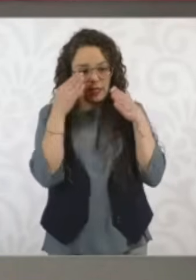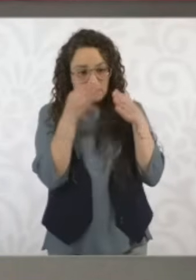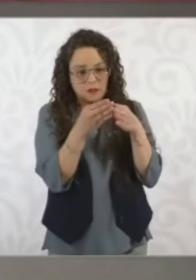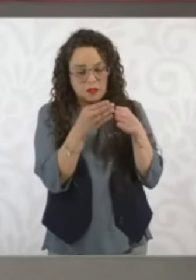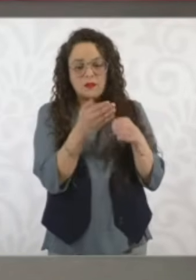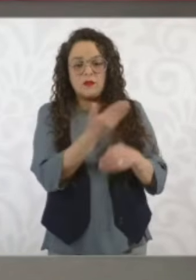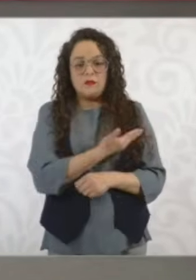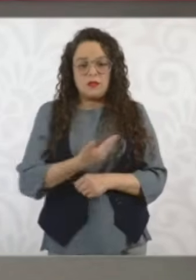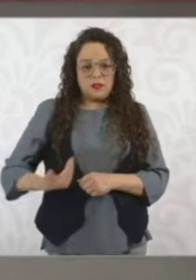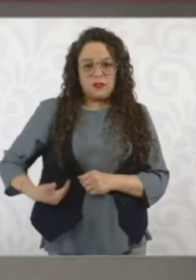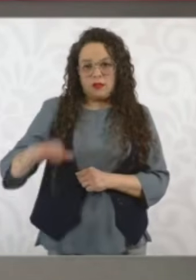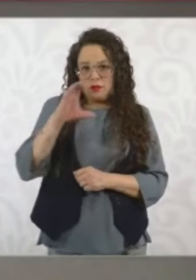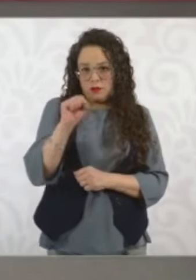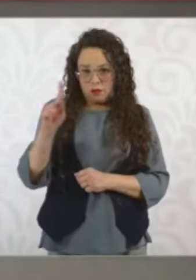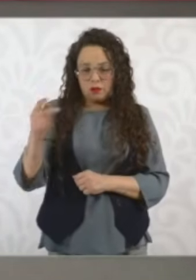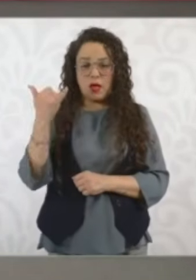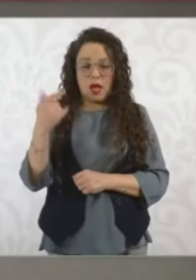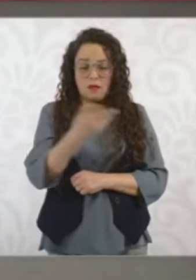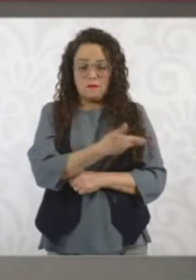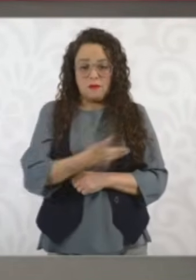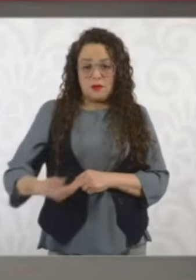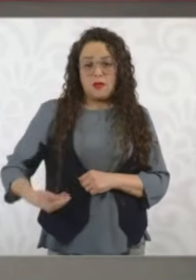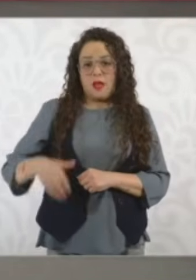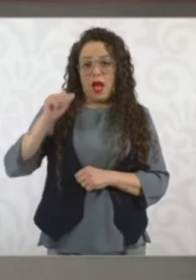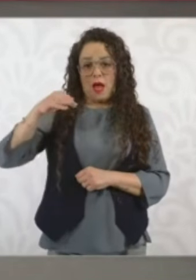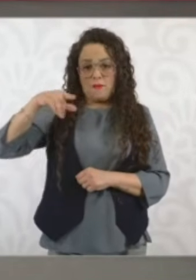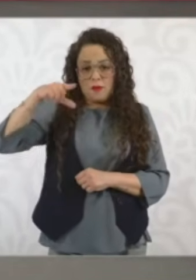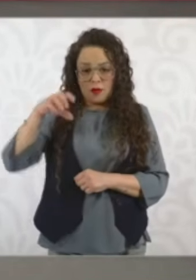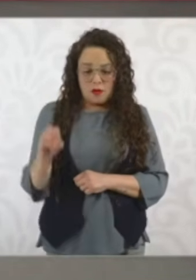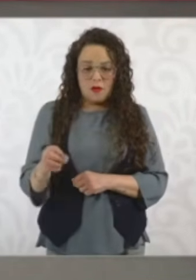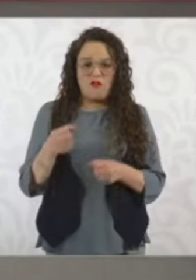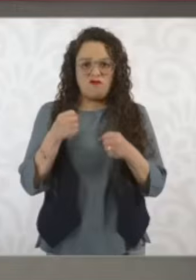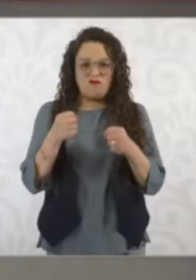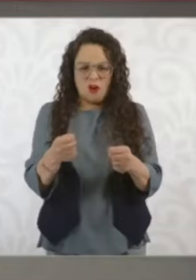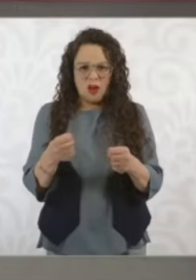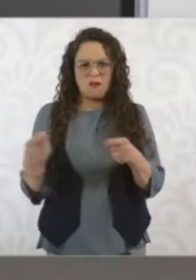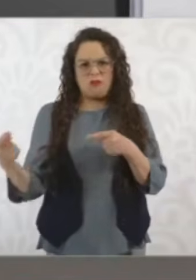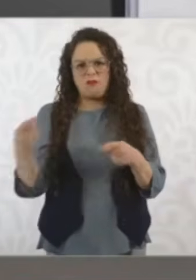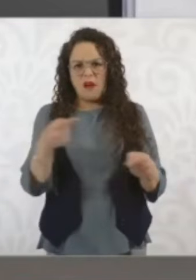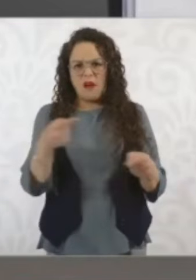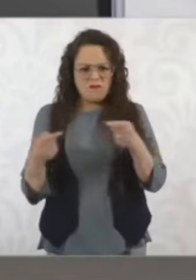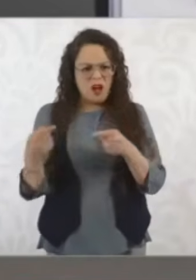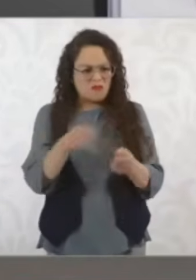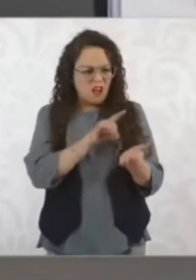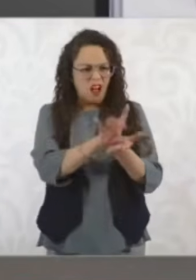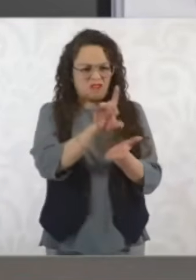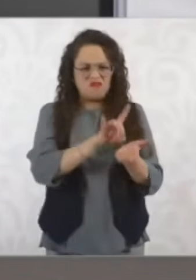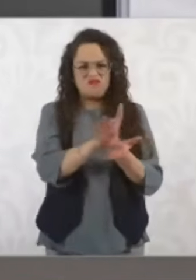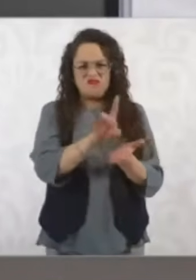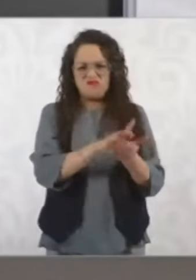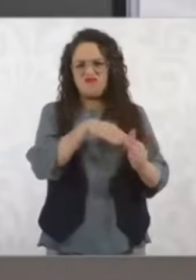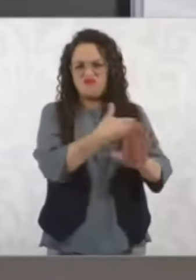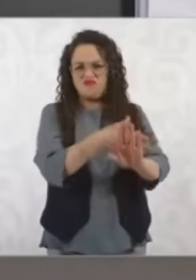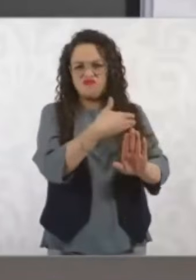presidente López Obrador. Violenta, confrontativa, de tono clasista. Adelante.